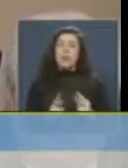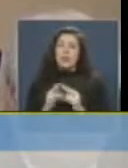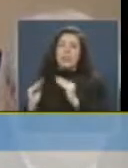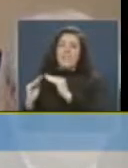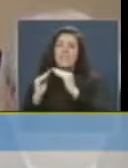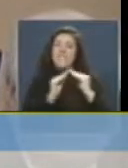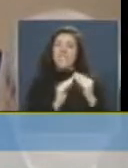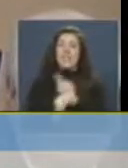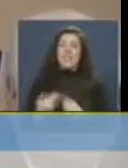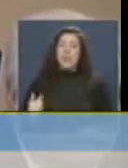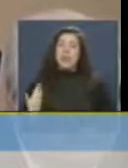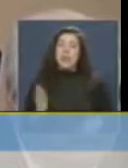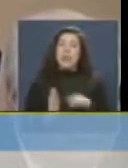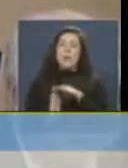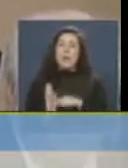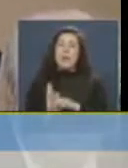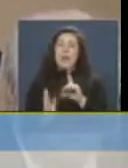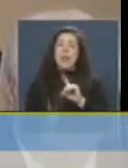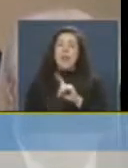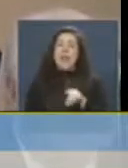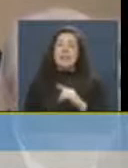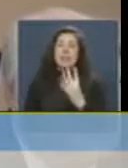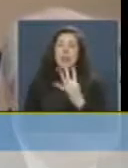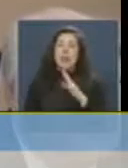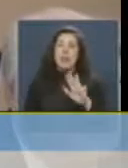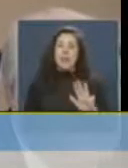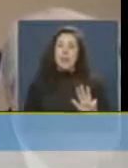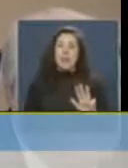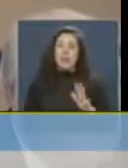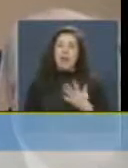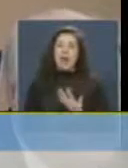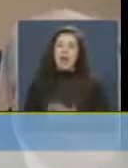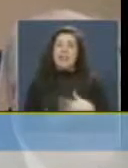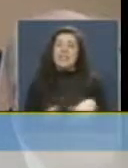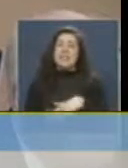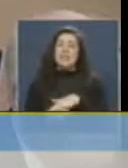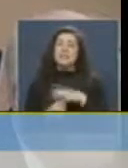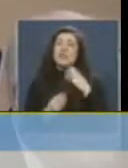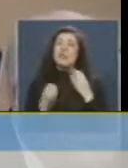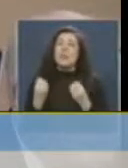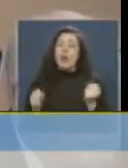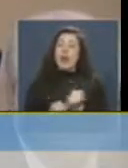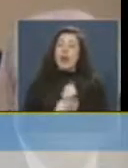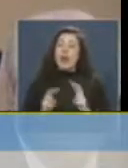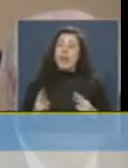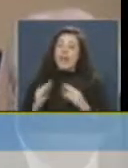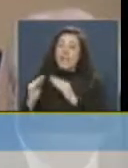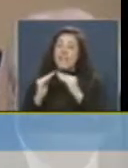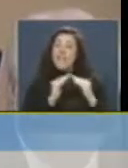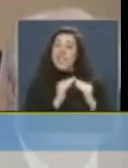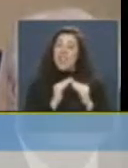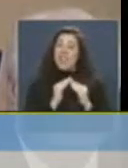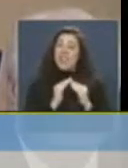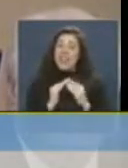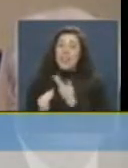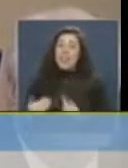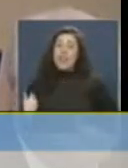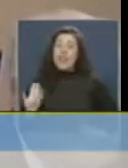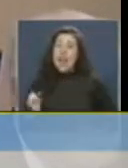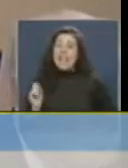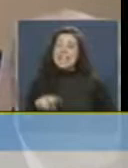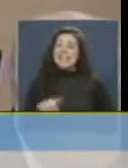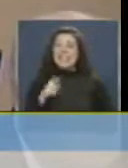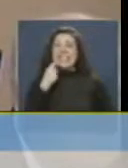viviendas sociales a través del programa DS49. Tenemos una situación porque construir una vivienda social en Aysén,